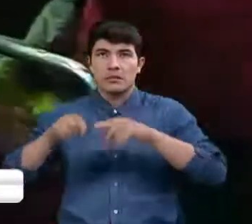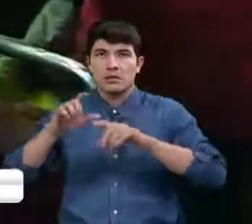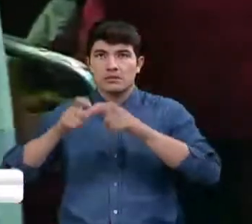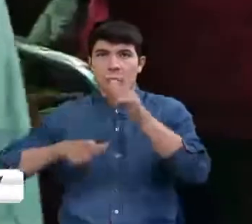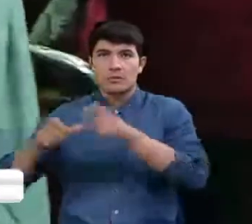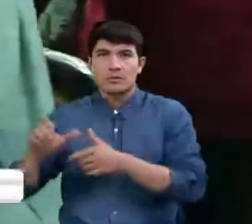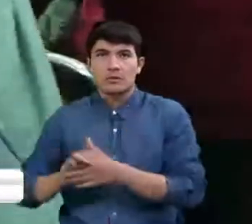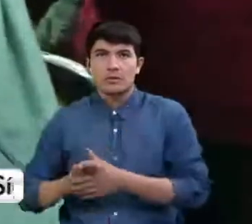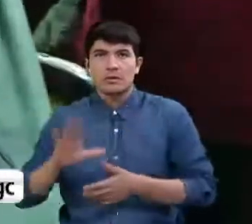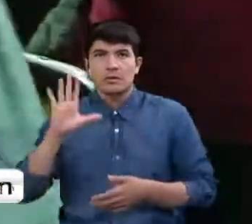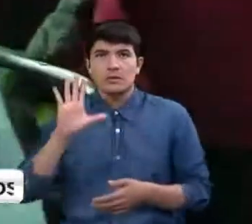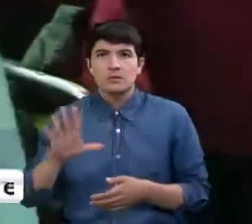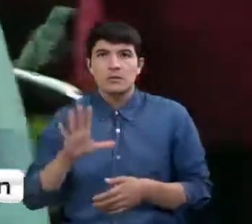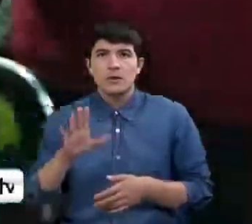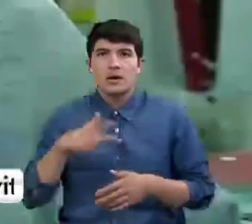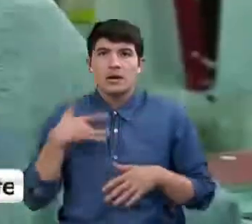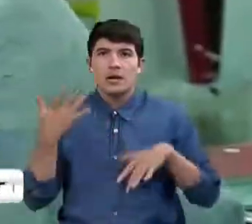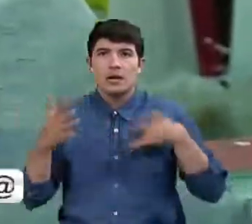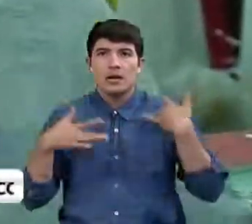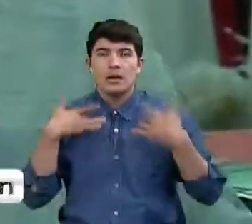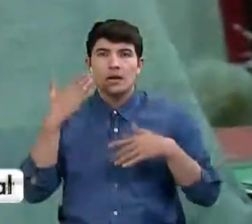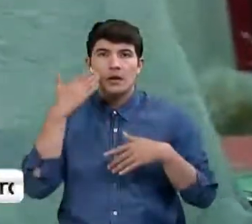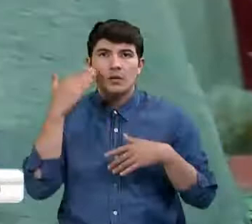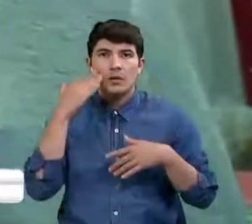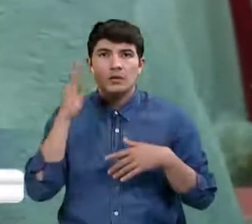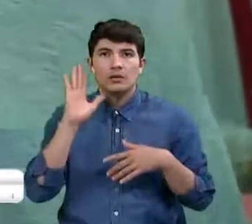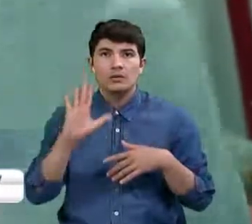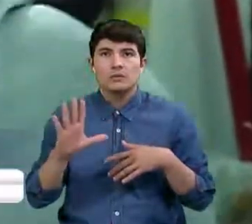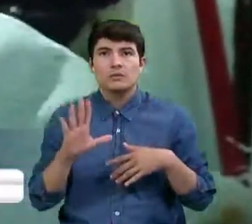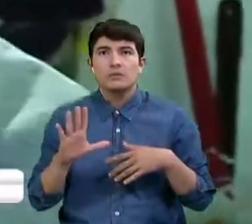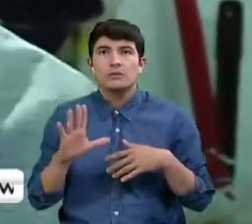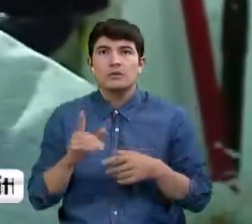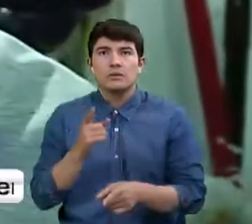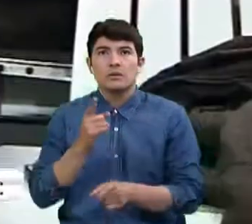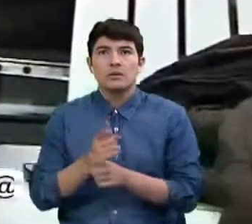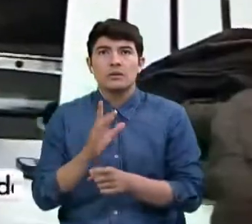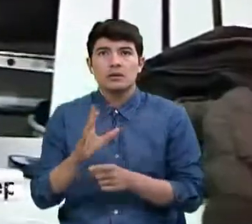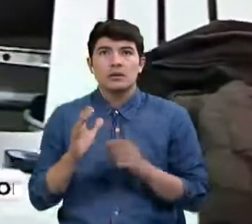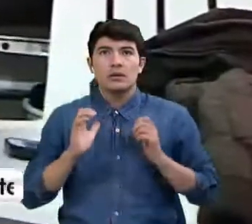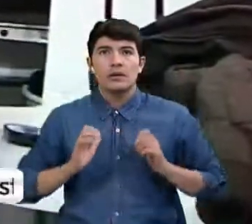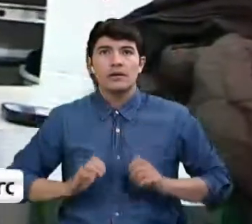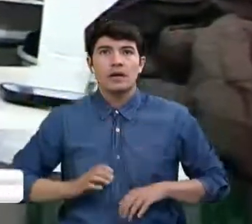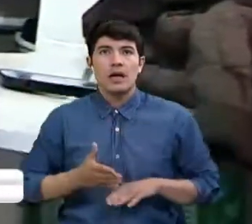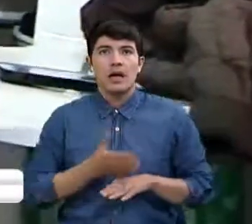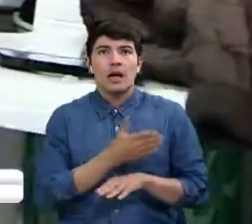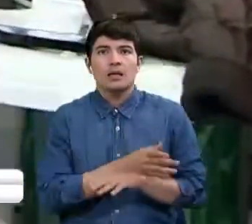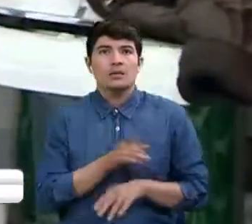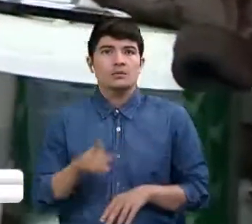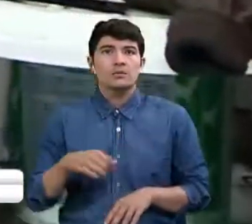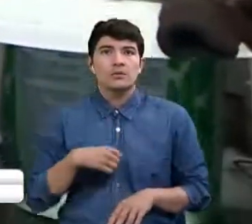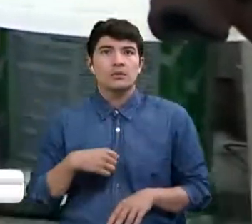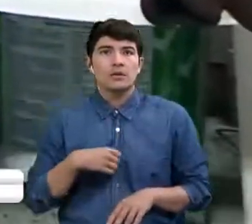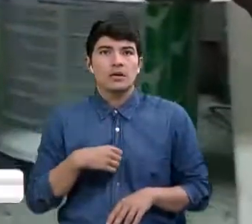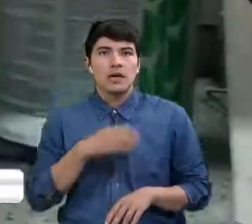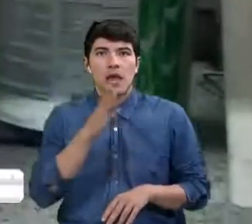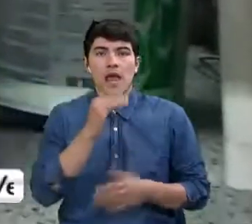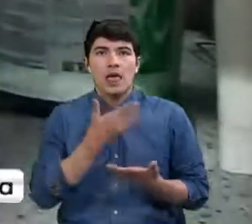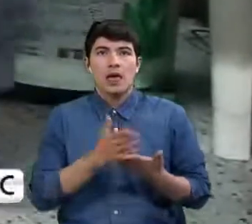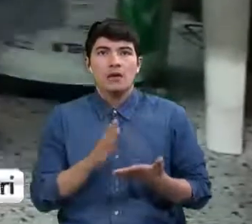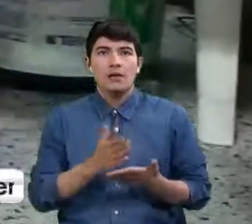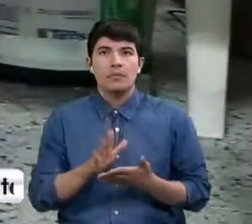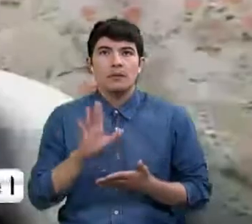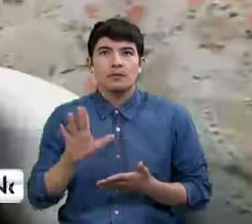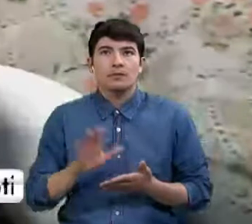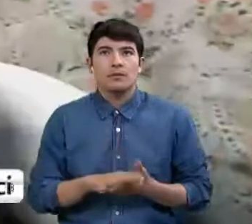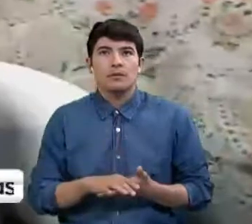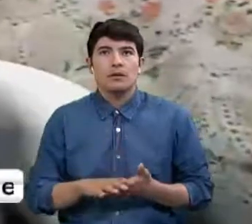La alegría se sintió al lucir las prendas que se adaptan a sus condiciones físicas y que antes no las conseguían en los almacenes. Es algo